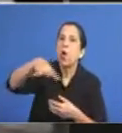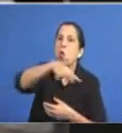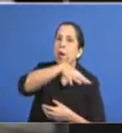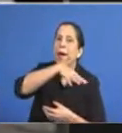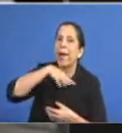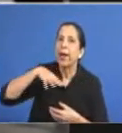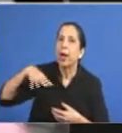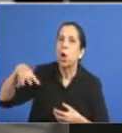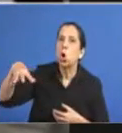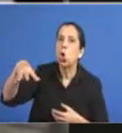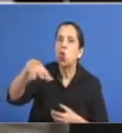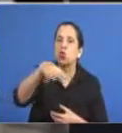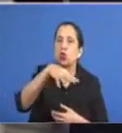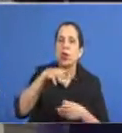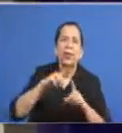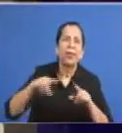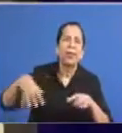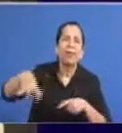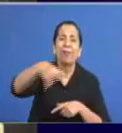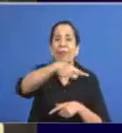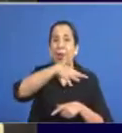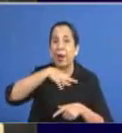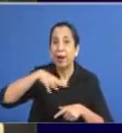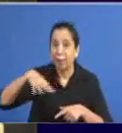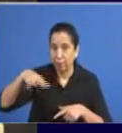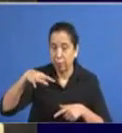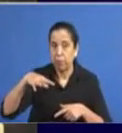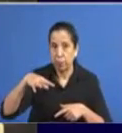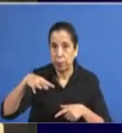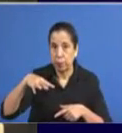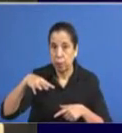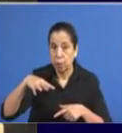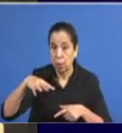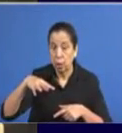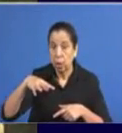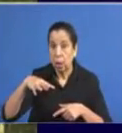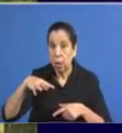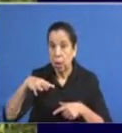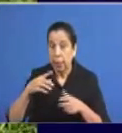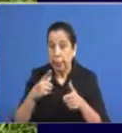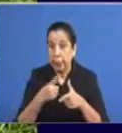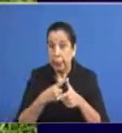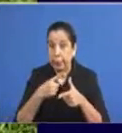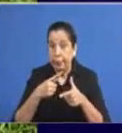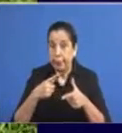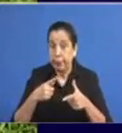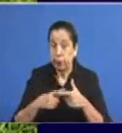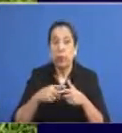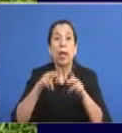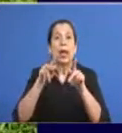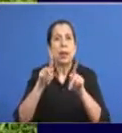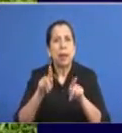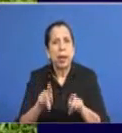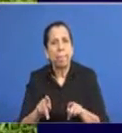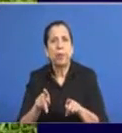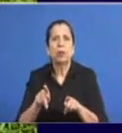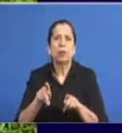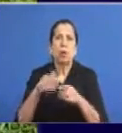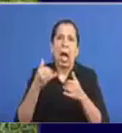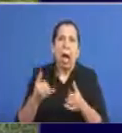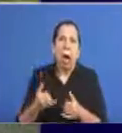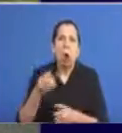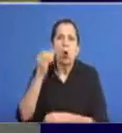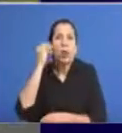Panamá, con una gran biodiversidad, como lo dice el nombre de nuestra fundación. El hecho es que las personas están tomando un poco más de conciencia, pero la